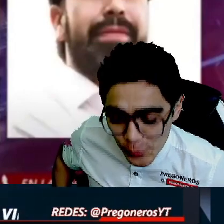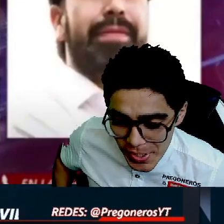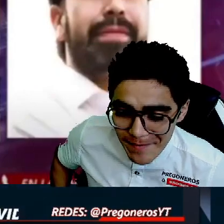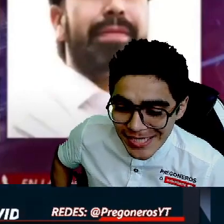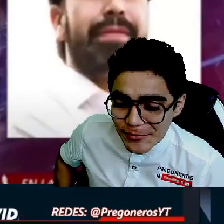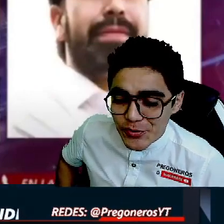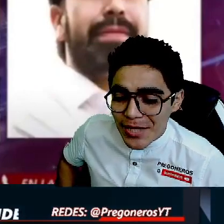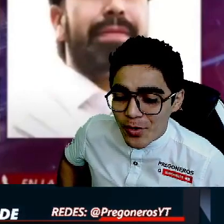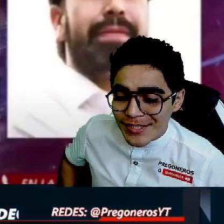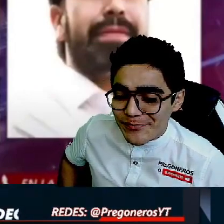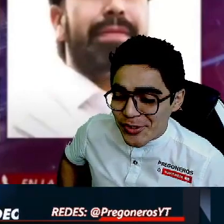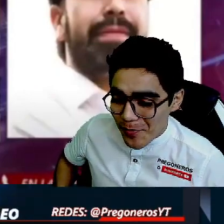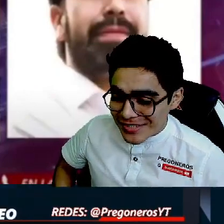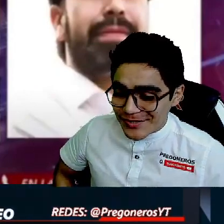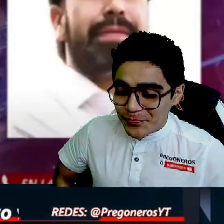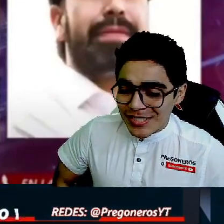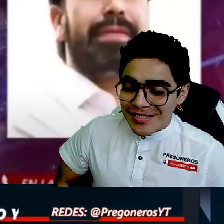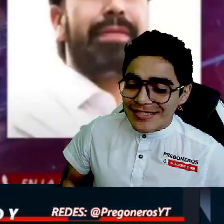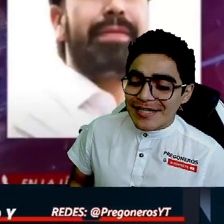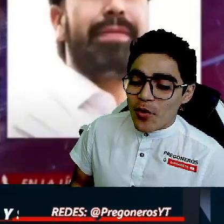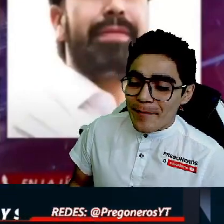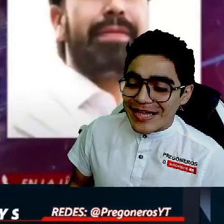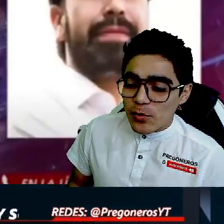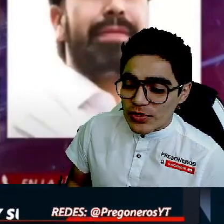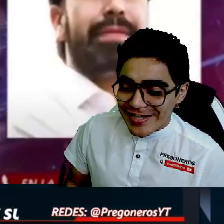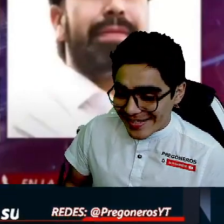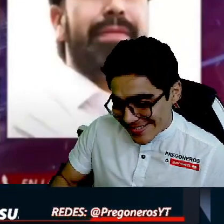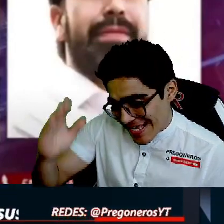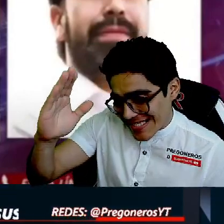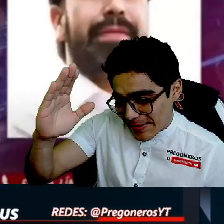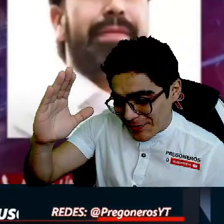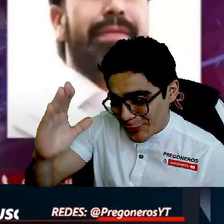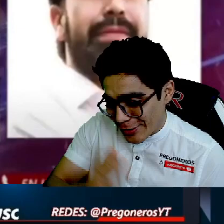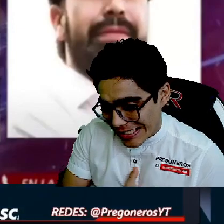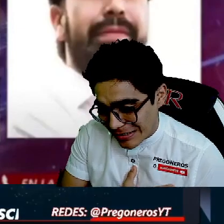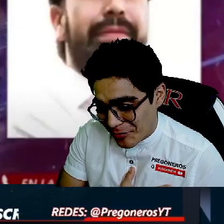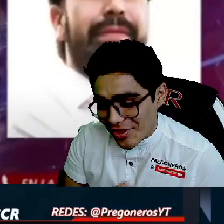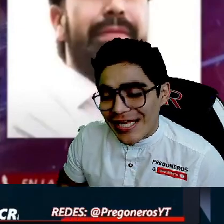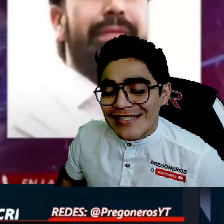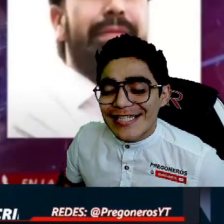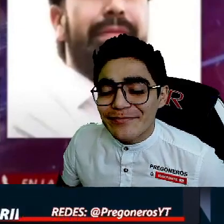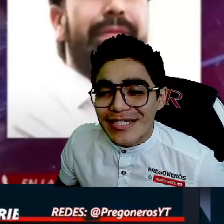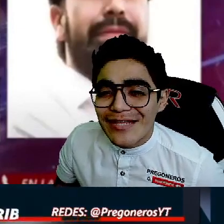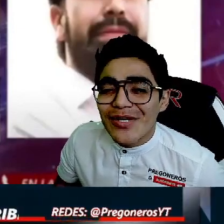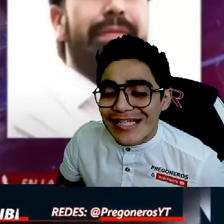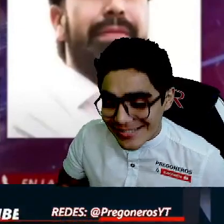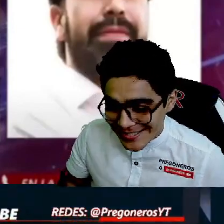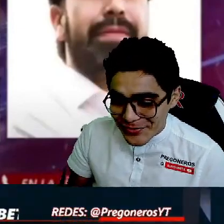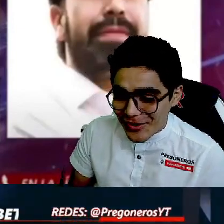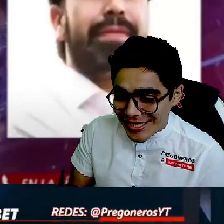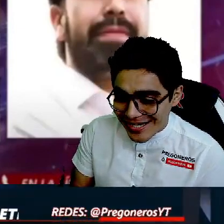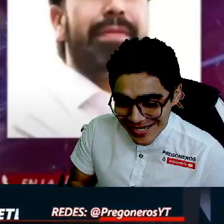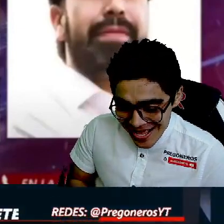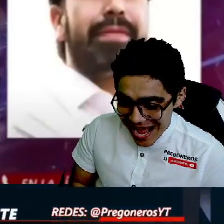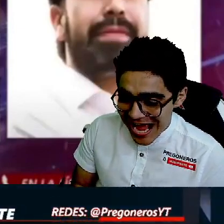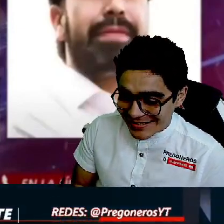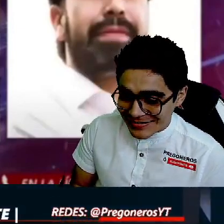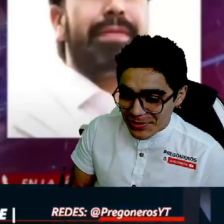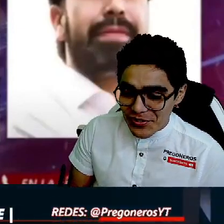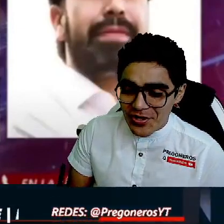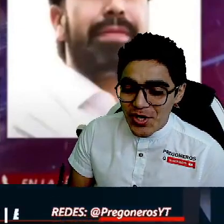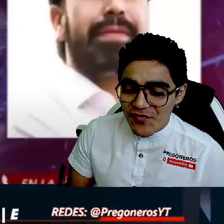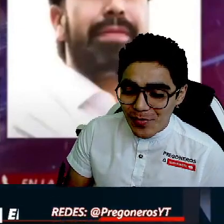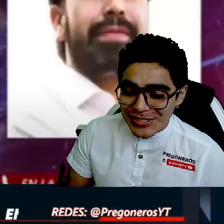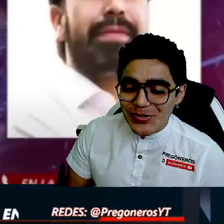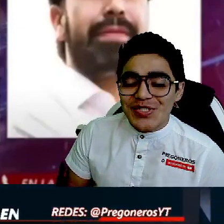Amigos, bienvenidos a una nueva transmisión más. Es un placer estar nuevamente con ustedes, servidor Irmin Rodríguez, transmitiéndoles desde su canal. Antes de